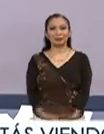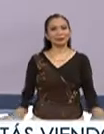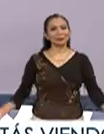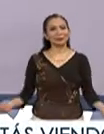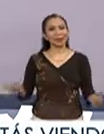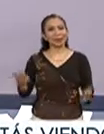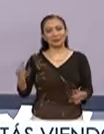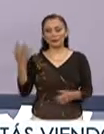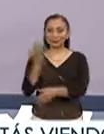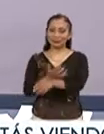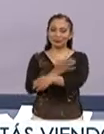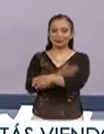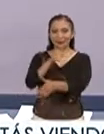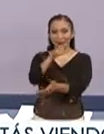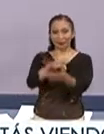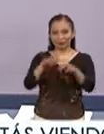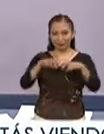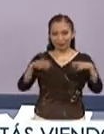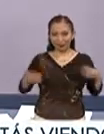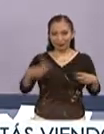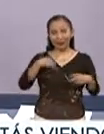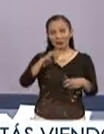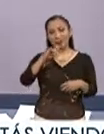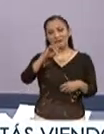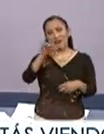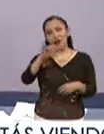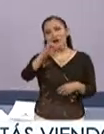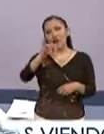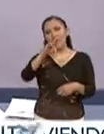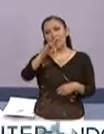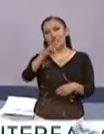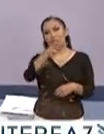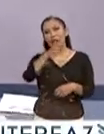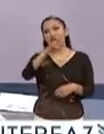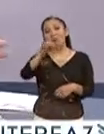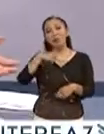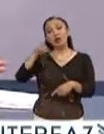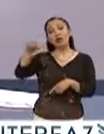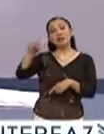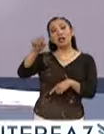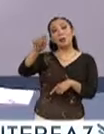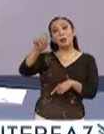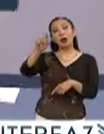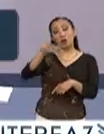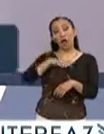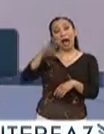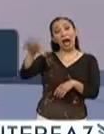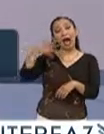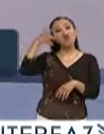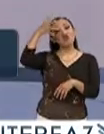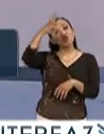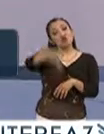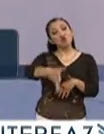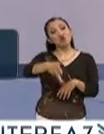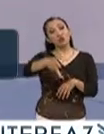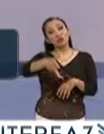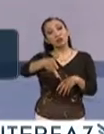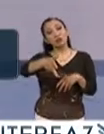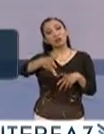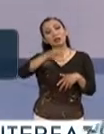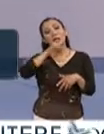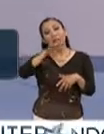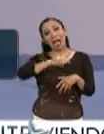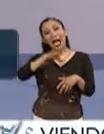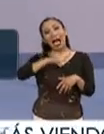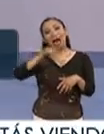Pues así es, ya está conmigo aquí en la mesa del estudio de Interfaz Jorge Rubio, porque en Sao Paulo pues no solo hay cultura, sino que se